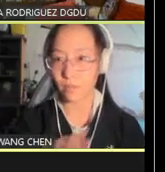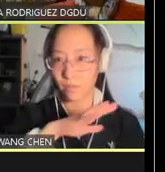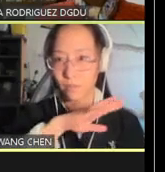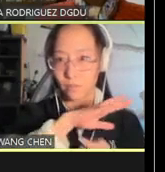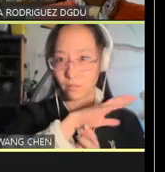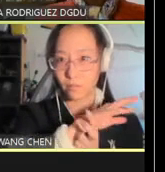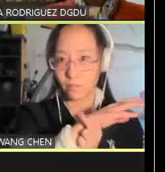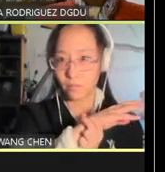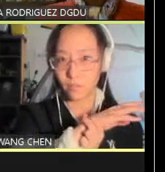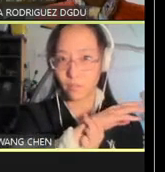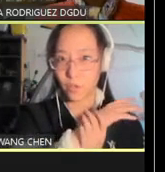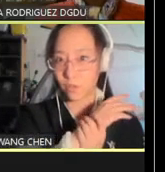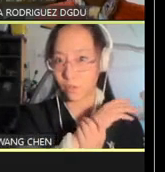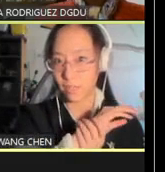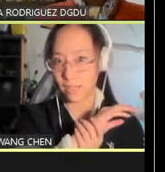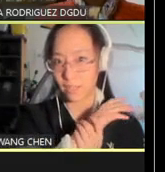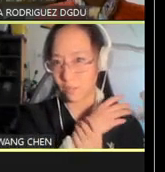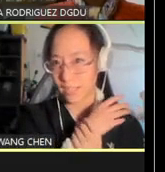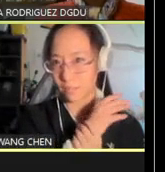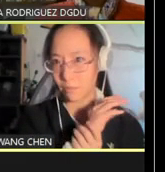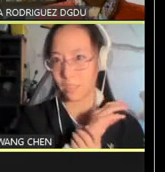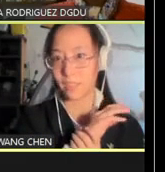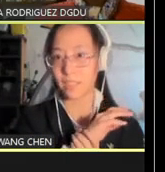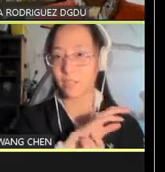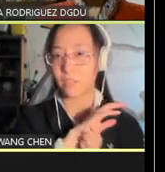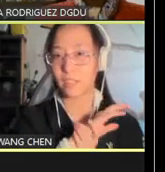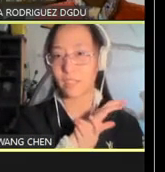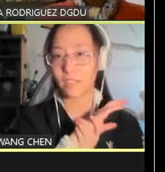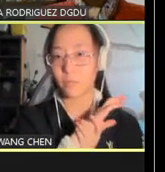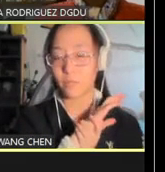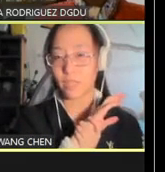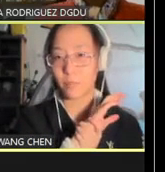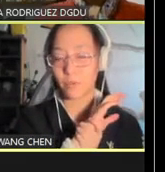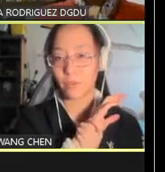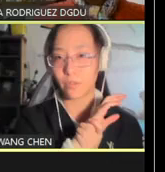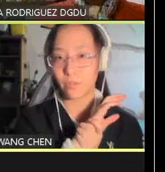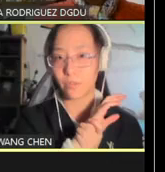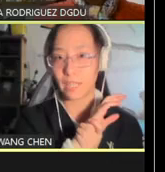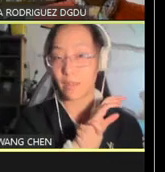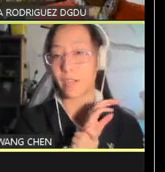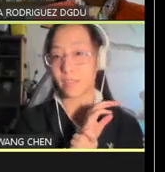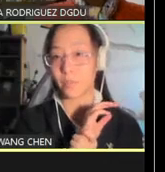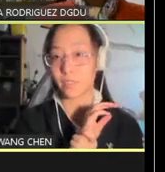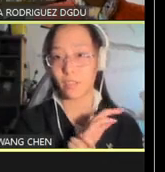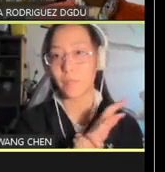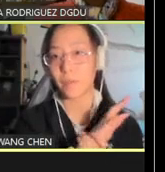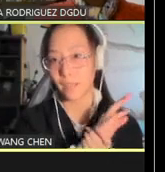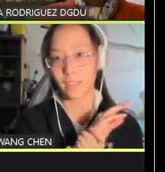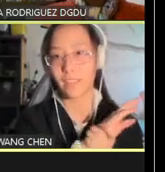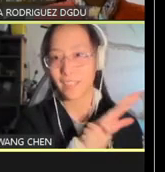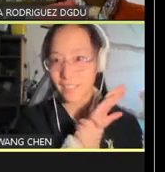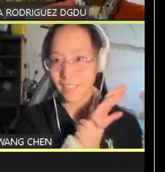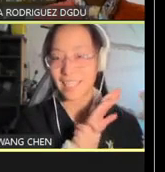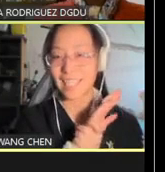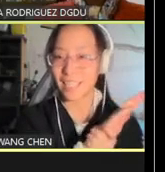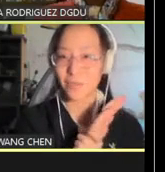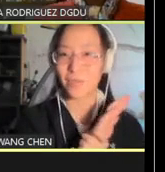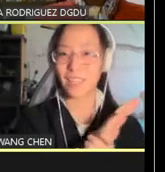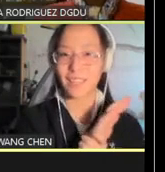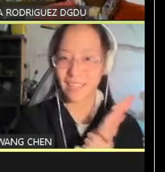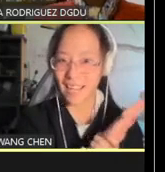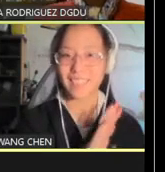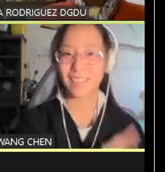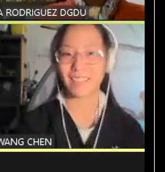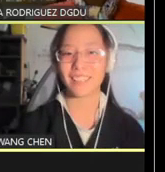son como con tobilleras, son casi botitas, en donde tienen un buen apoyo en la parte posterior para que les